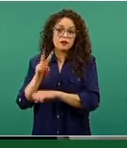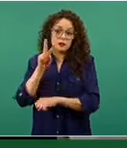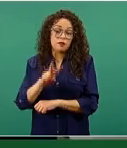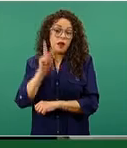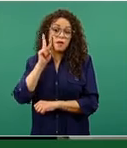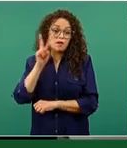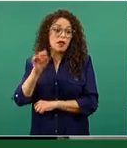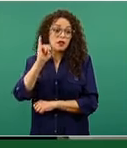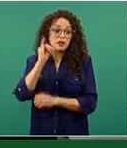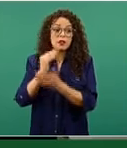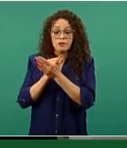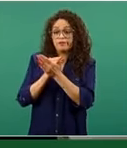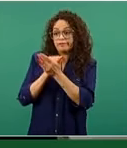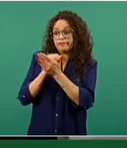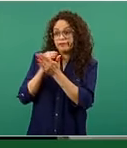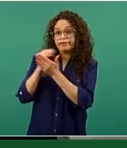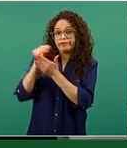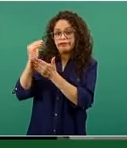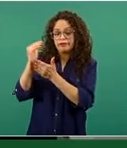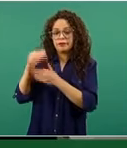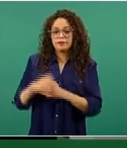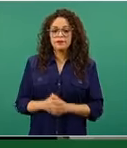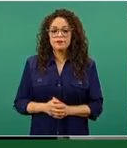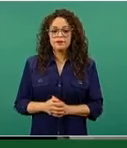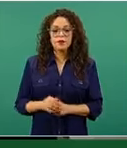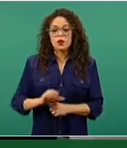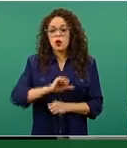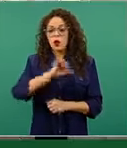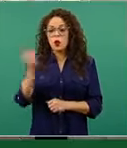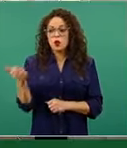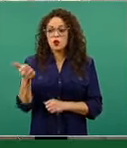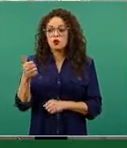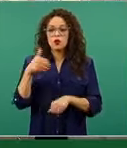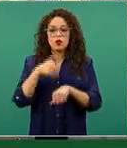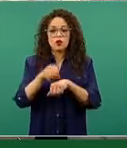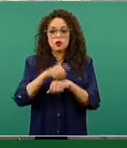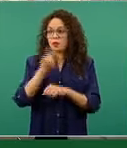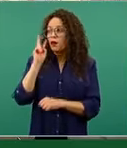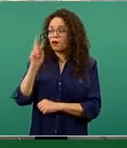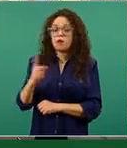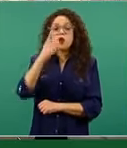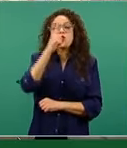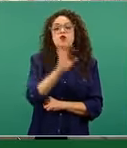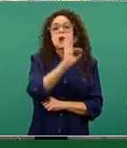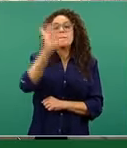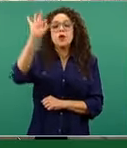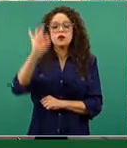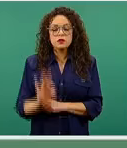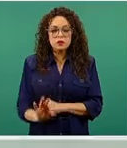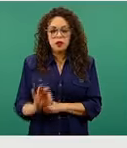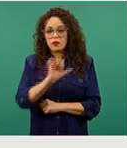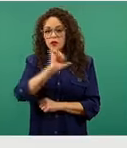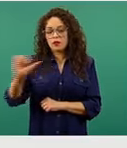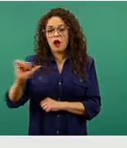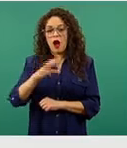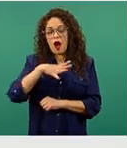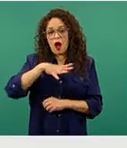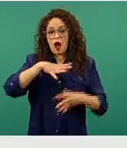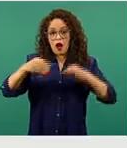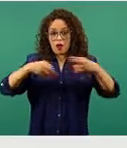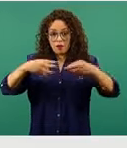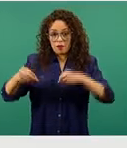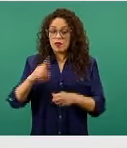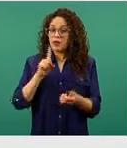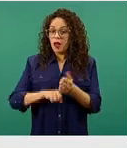ascenso. El otro número importante es este, el 1%. El 1% de toda la epidemia representa los casos